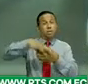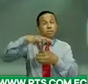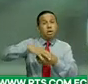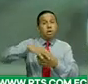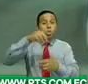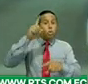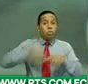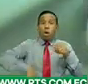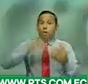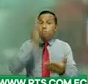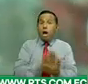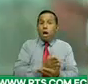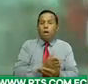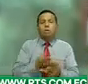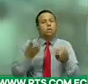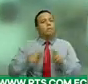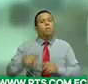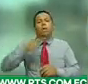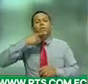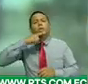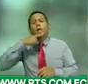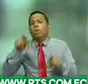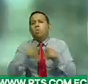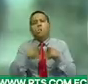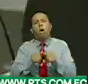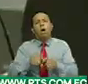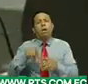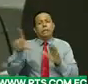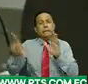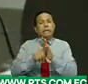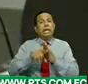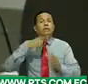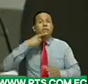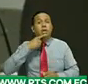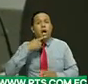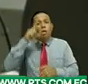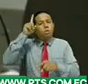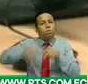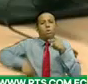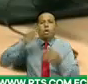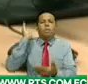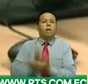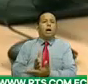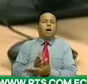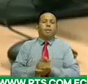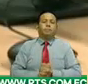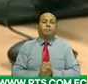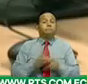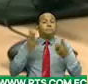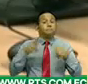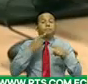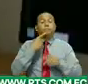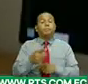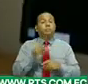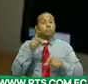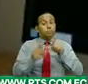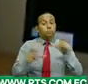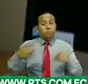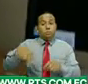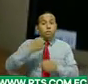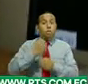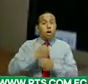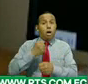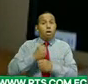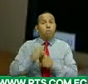está en una ley aprobada por la Asamblea Nacional, que es la ley de feriados. De otra parte, se aclaró que se extenderá el teletrabajo para la función ejecutiva y el